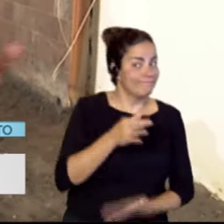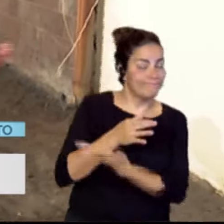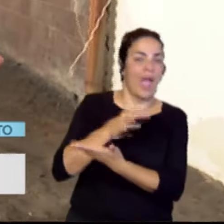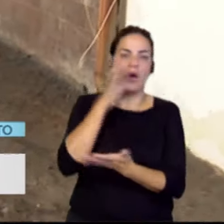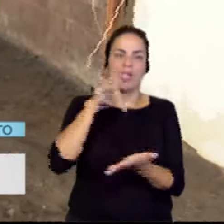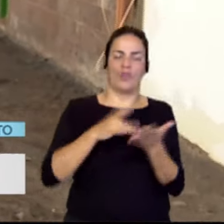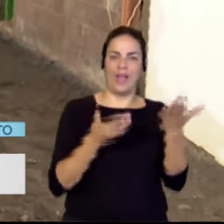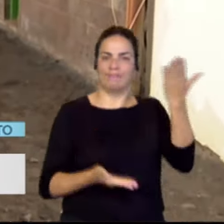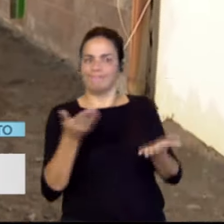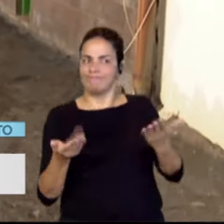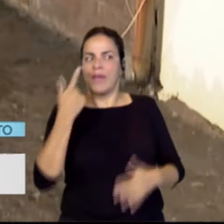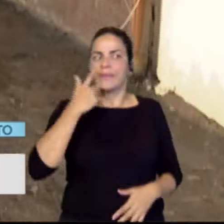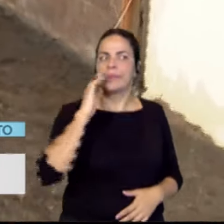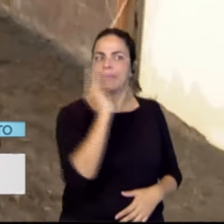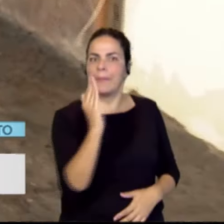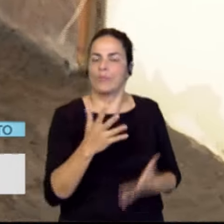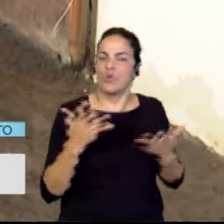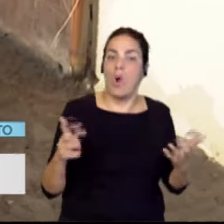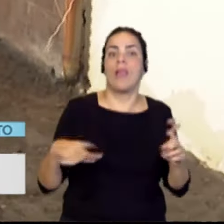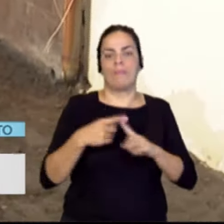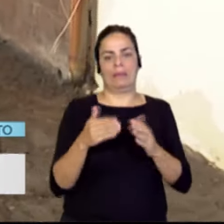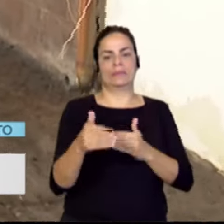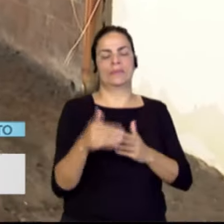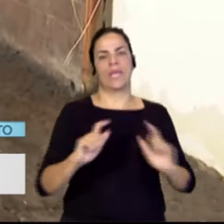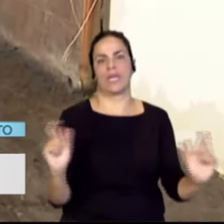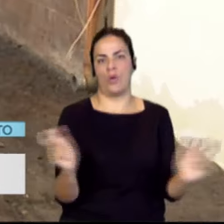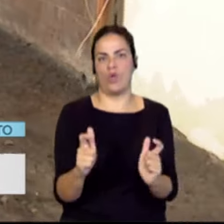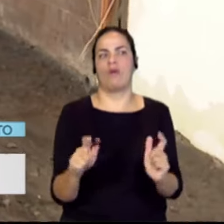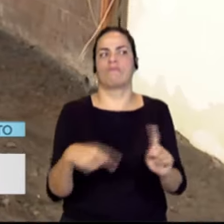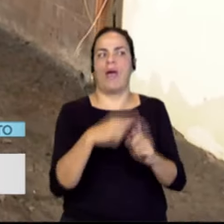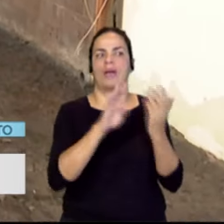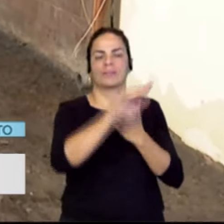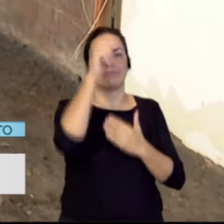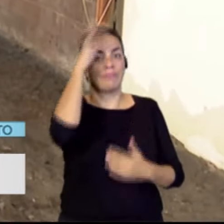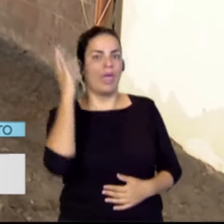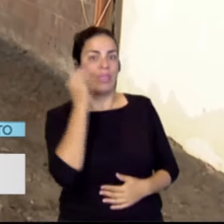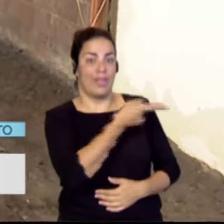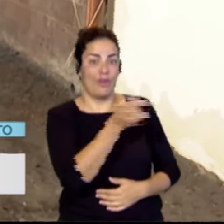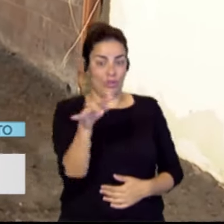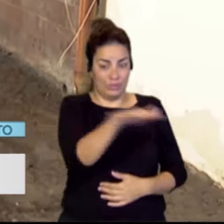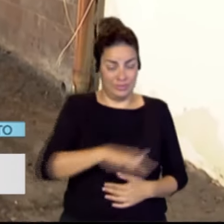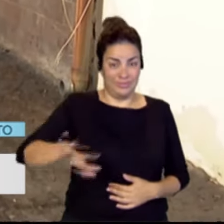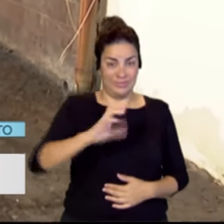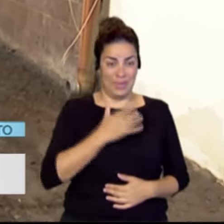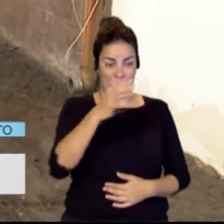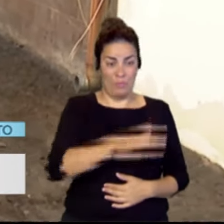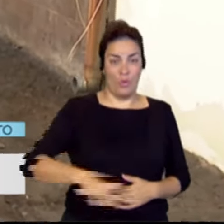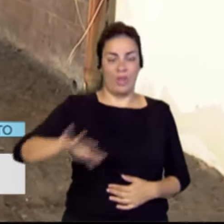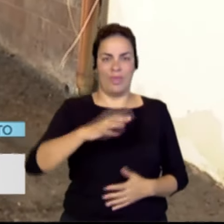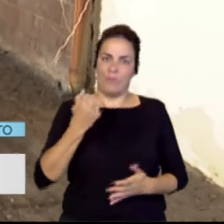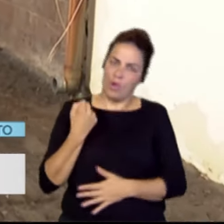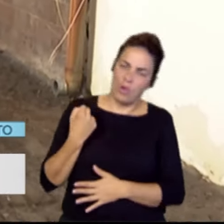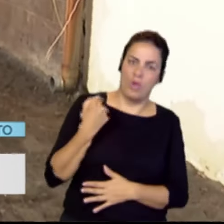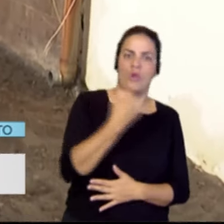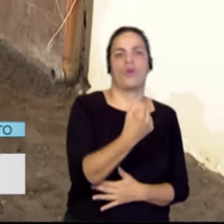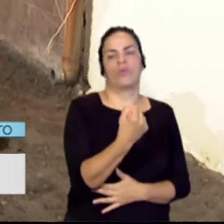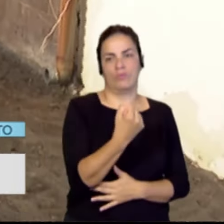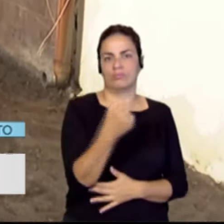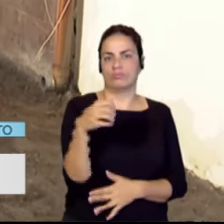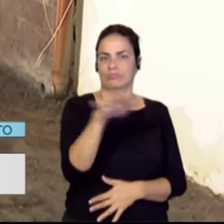de daños y también por supuesto esa reunión y de estar ahí con esos vecinos y vecinas de todo este municipio de la costa este de